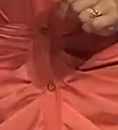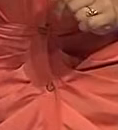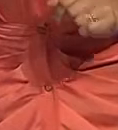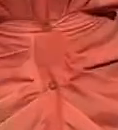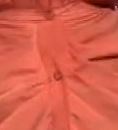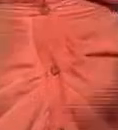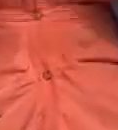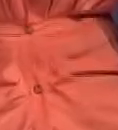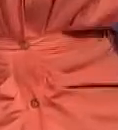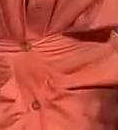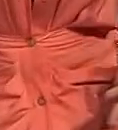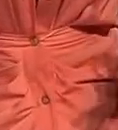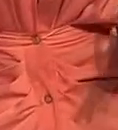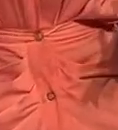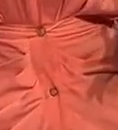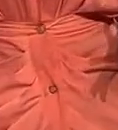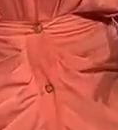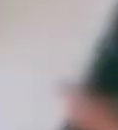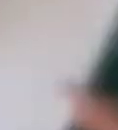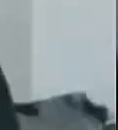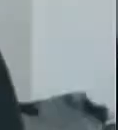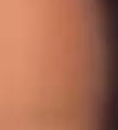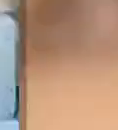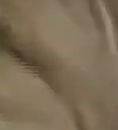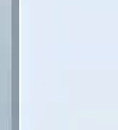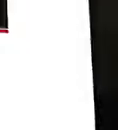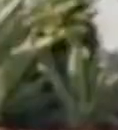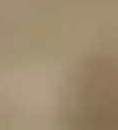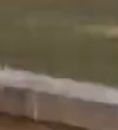Siéntese quien pueda. El primer reality de farándula.